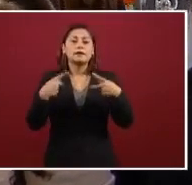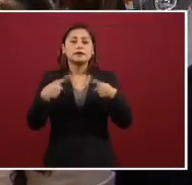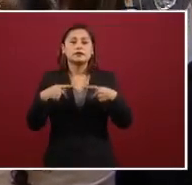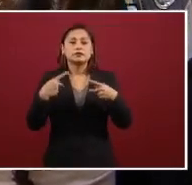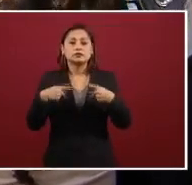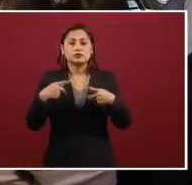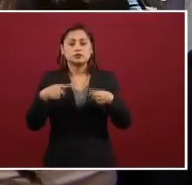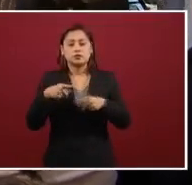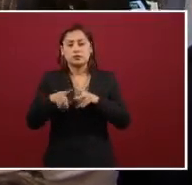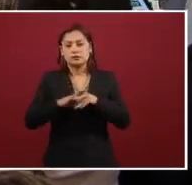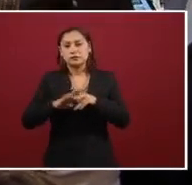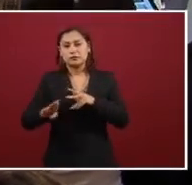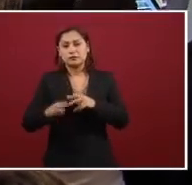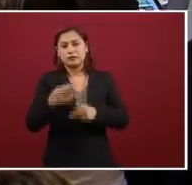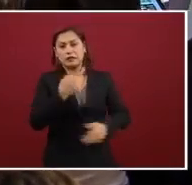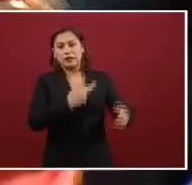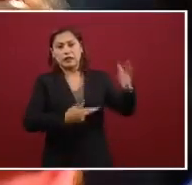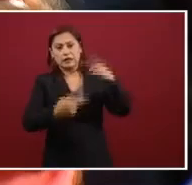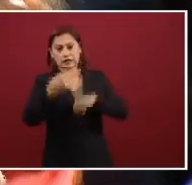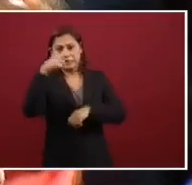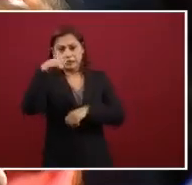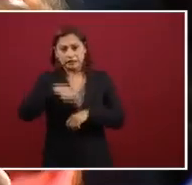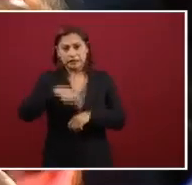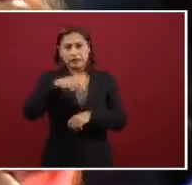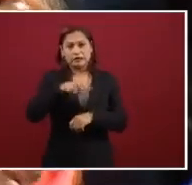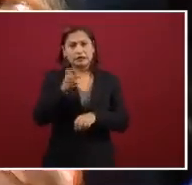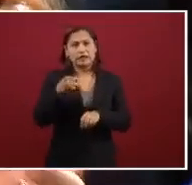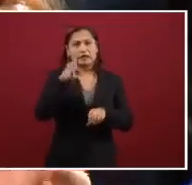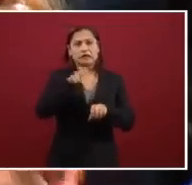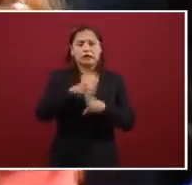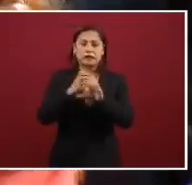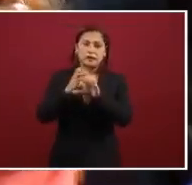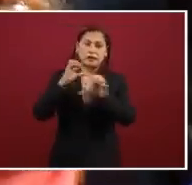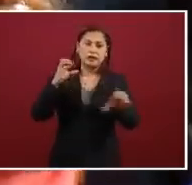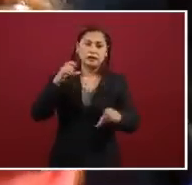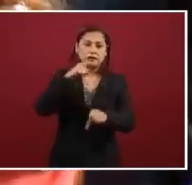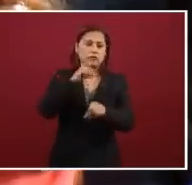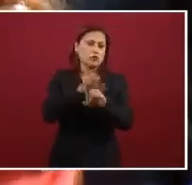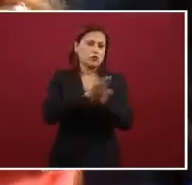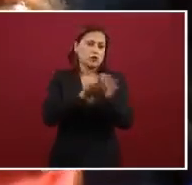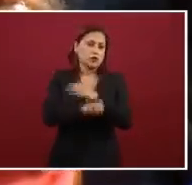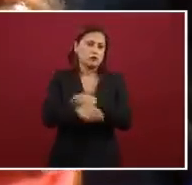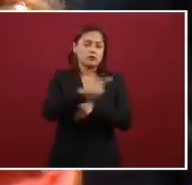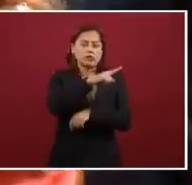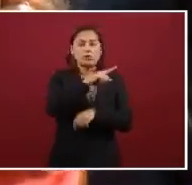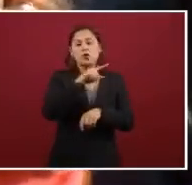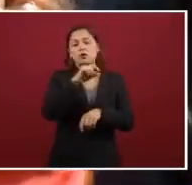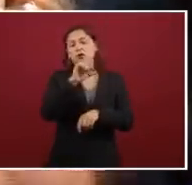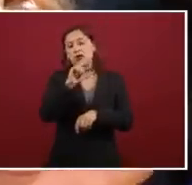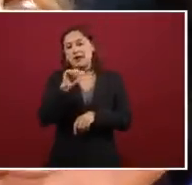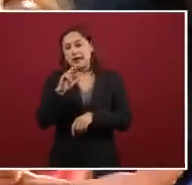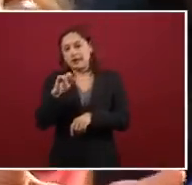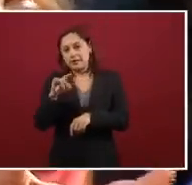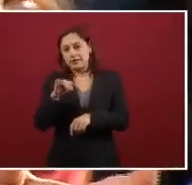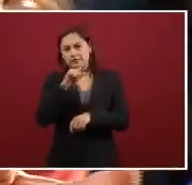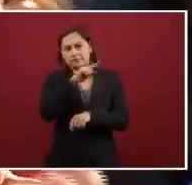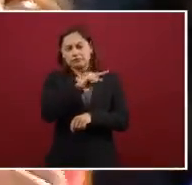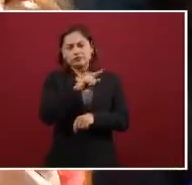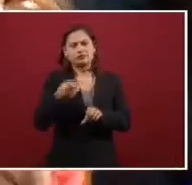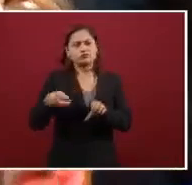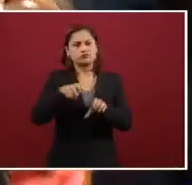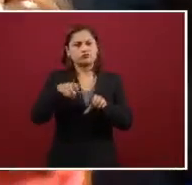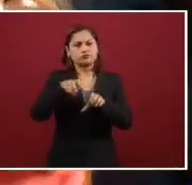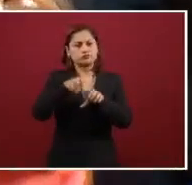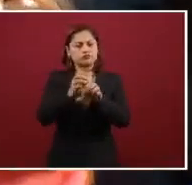y que los suben en autobuses, por ejemplo, en lugares como Nuevo Laredo, los trasladan a Monterrey con el argumento de que hay inseguridad en la zona de